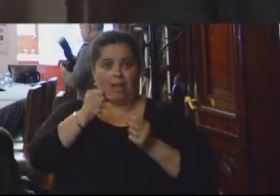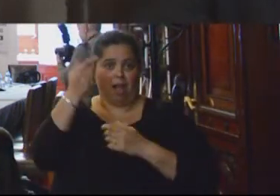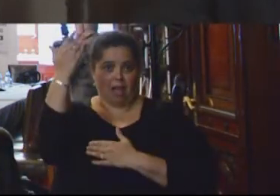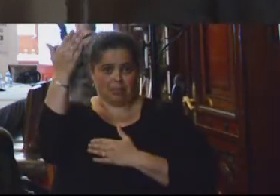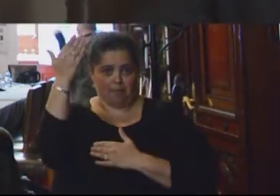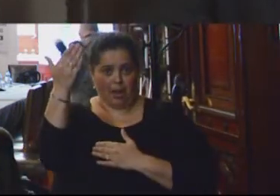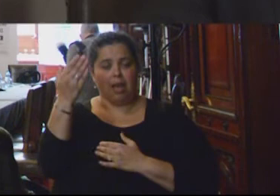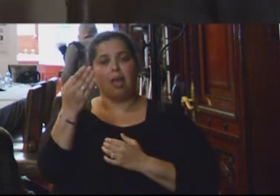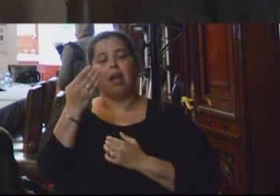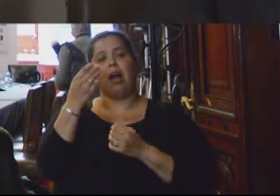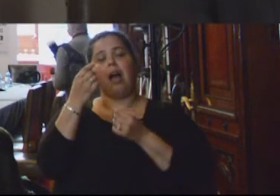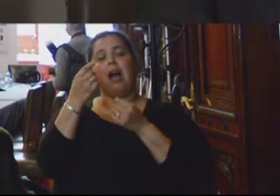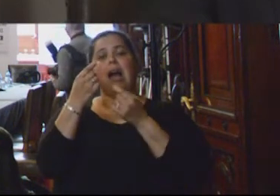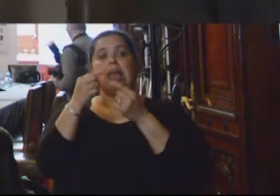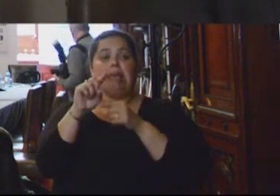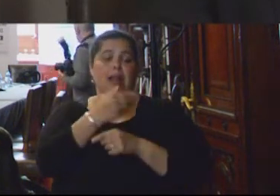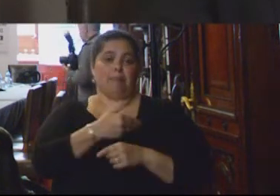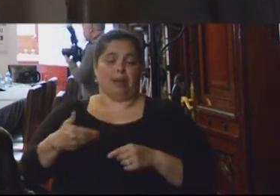partido de gobierno es oposición,